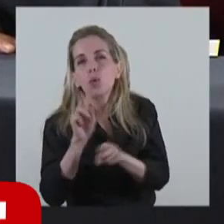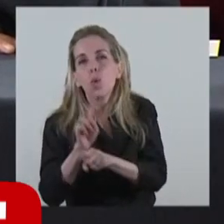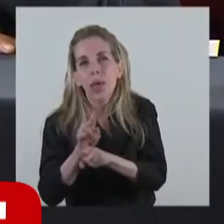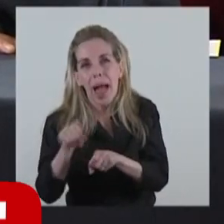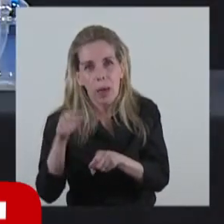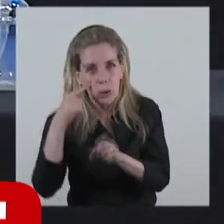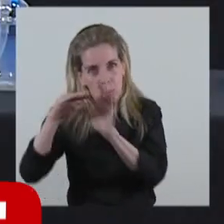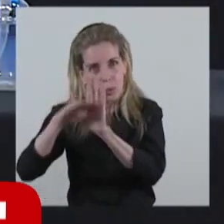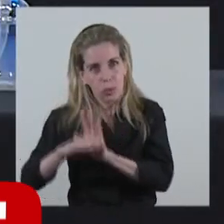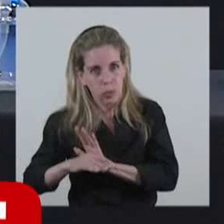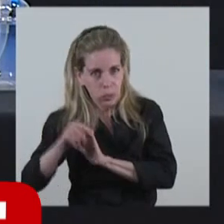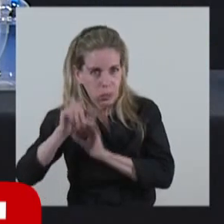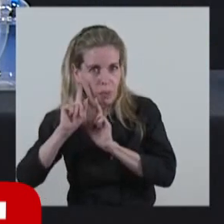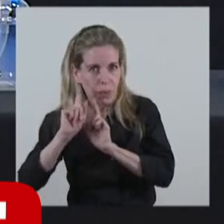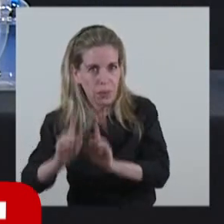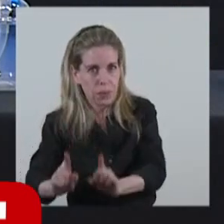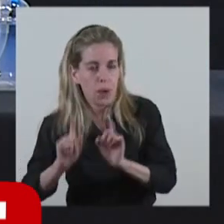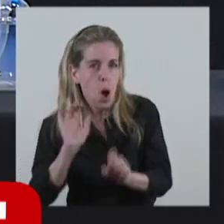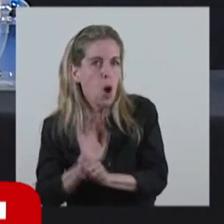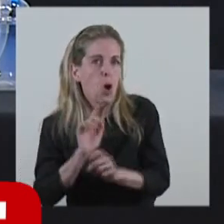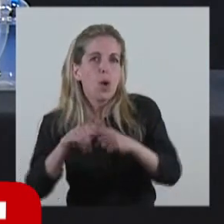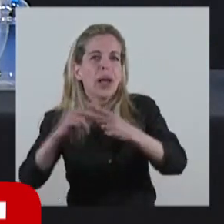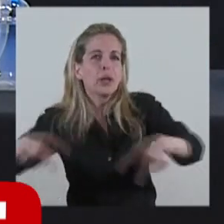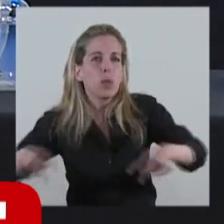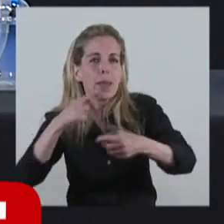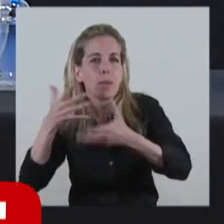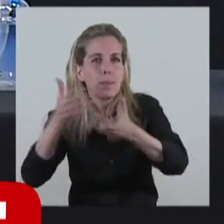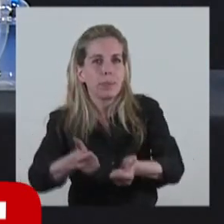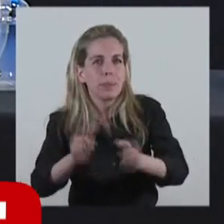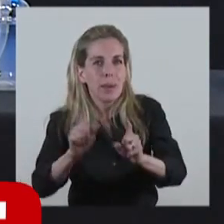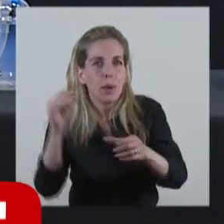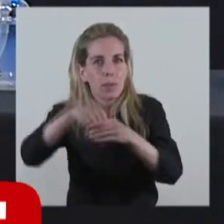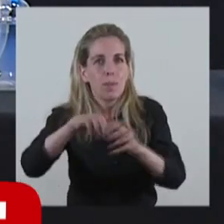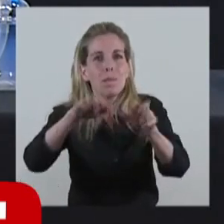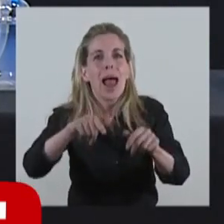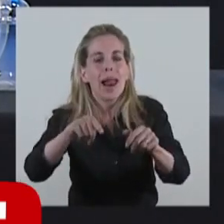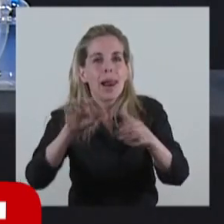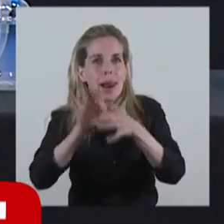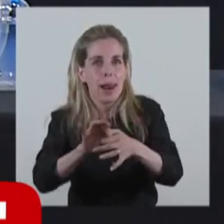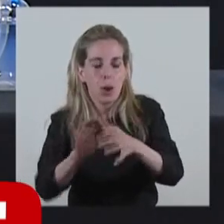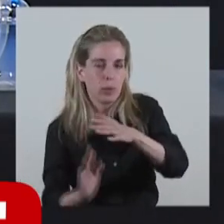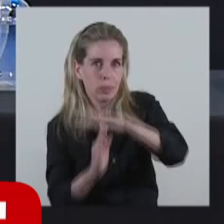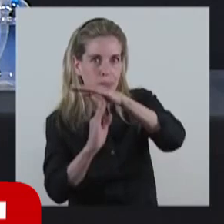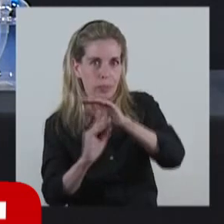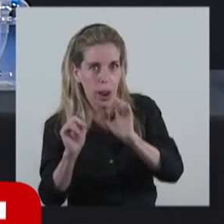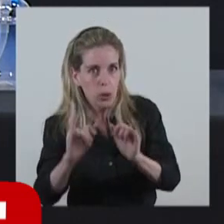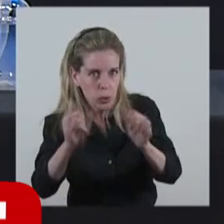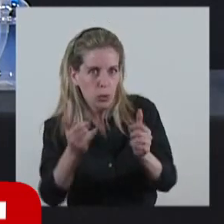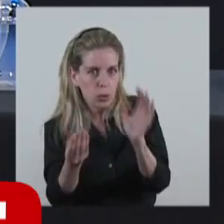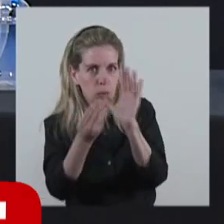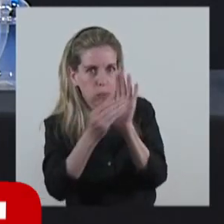como un elemento más de un programa integral, en el cual no constituye el elemento central, pero sí